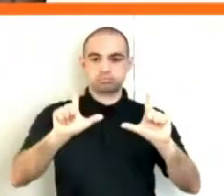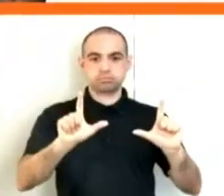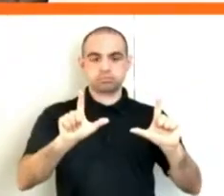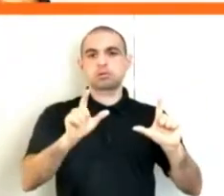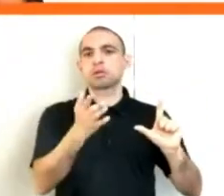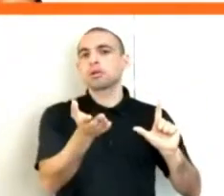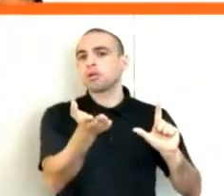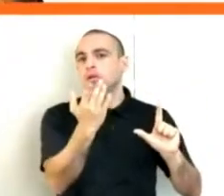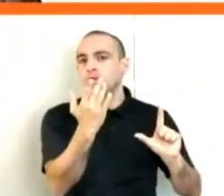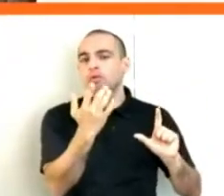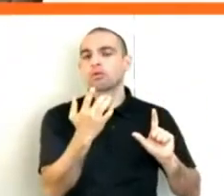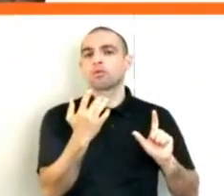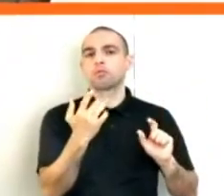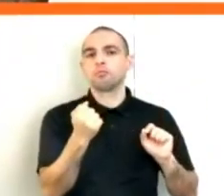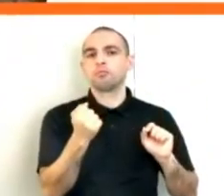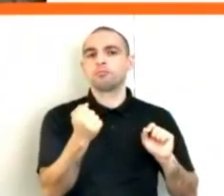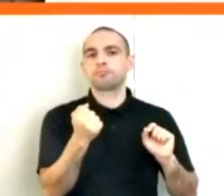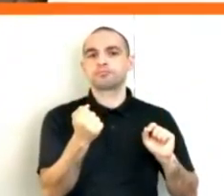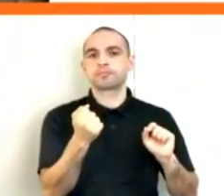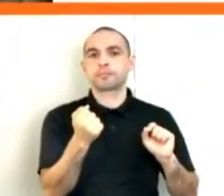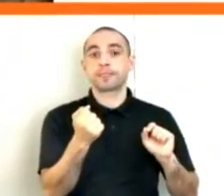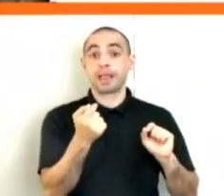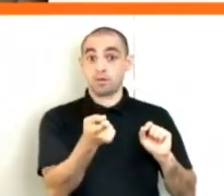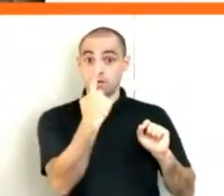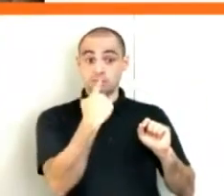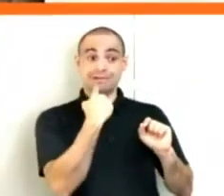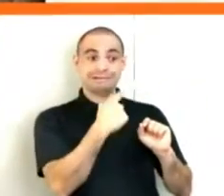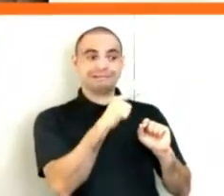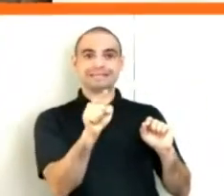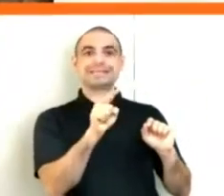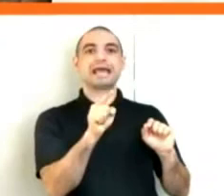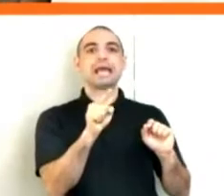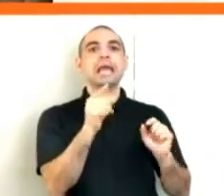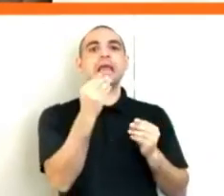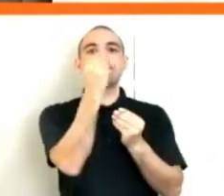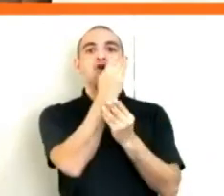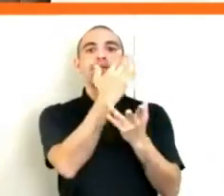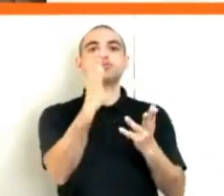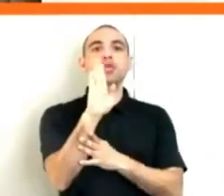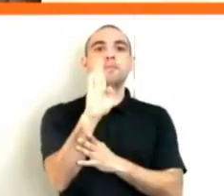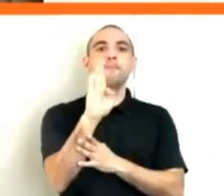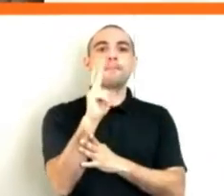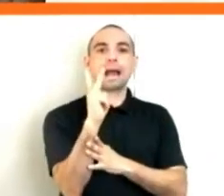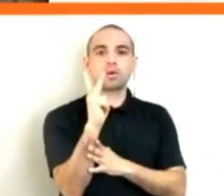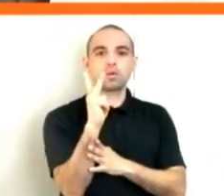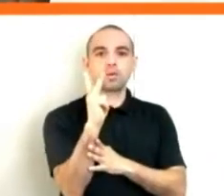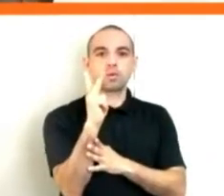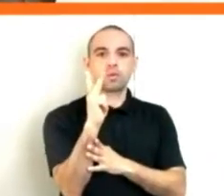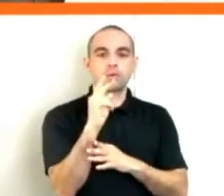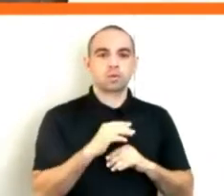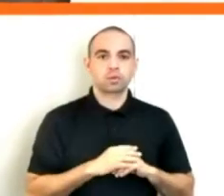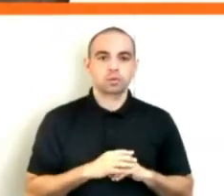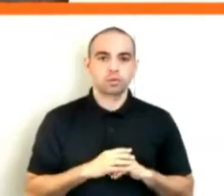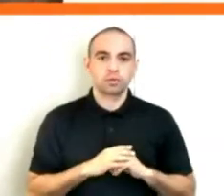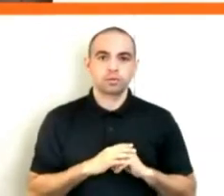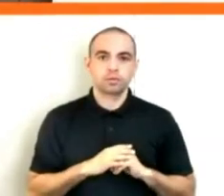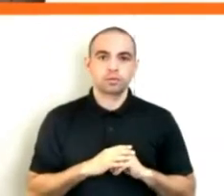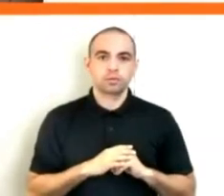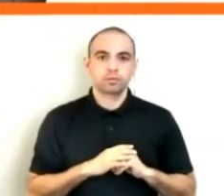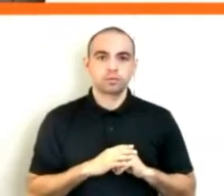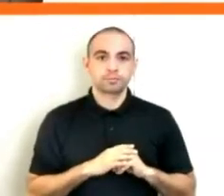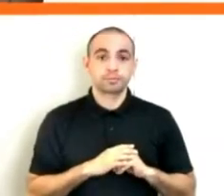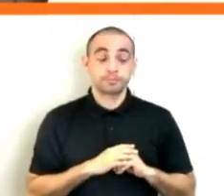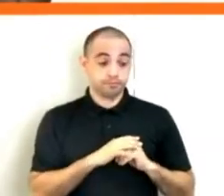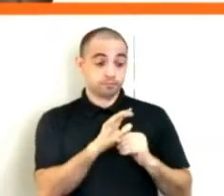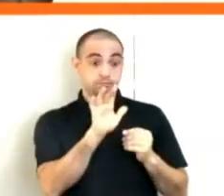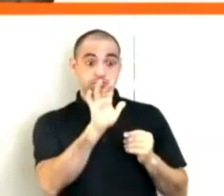como mencioné, la pestaña que dice informe bancario, ¿verdad?, información bancaria. Cuando usted le da esa pestaña,